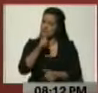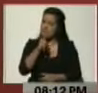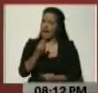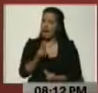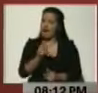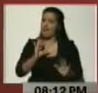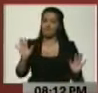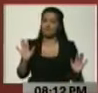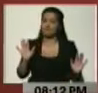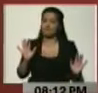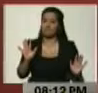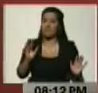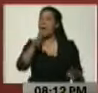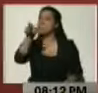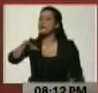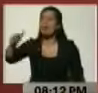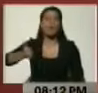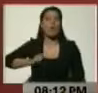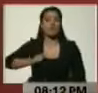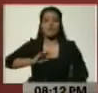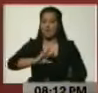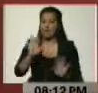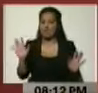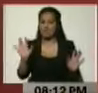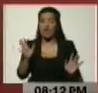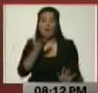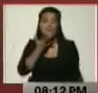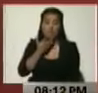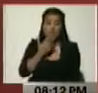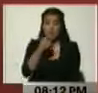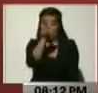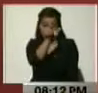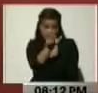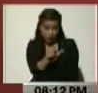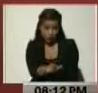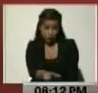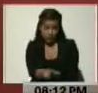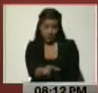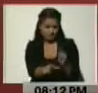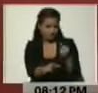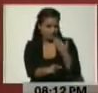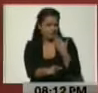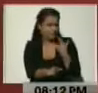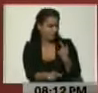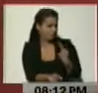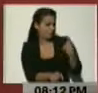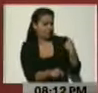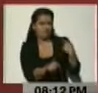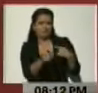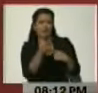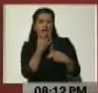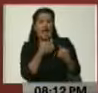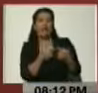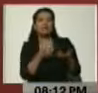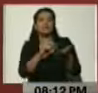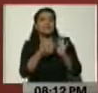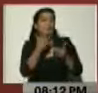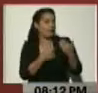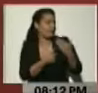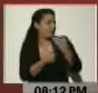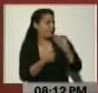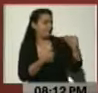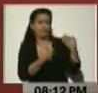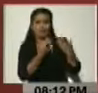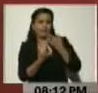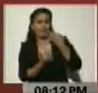sea quien sea. Pero si usted, hasta ayer, hasta hace, digo ayer, que puede haber sido un